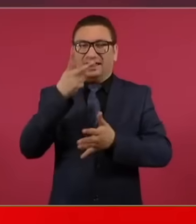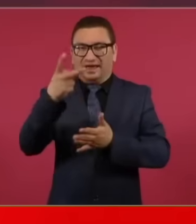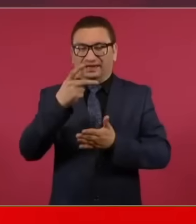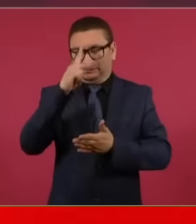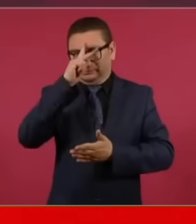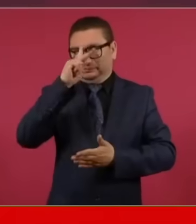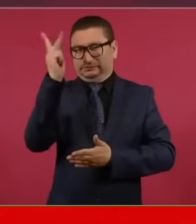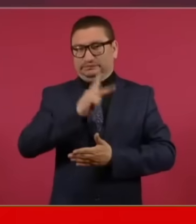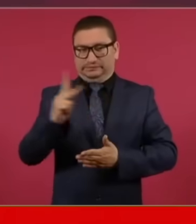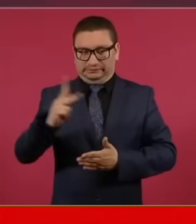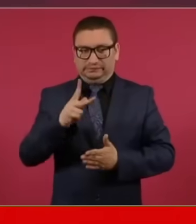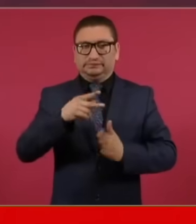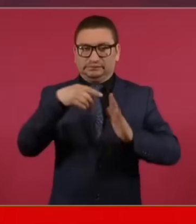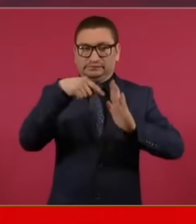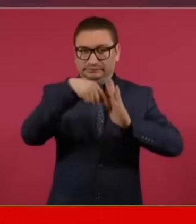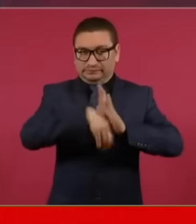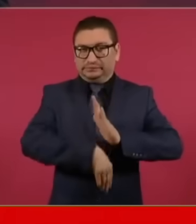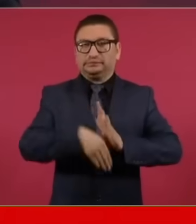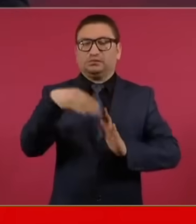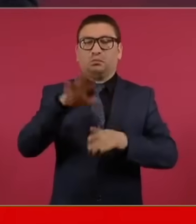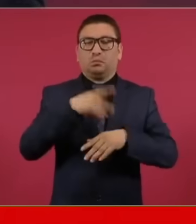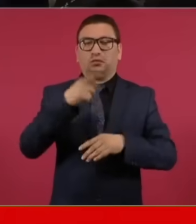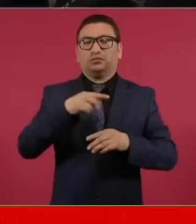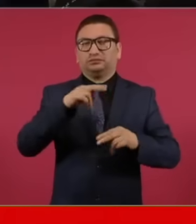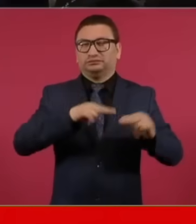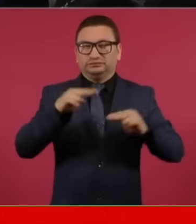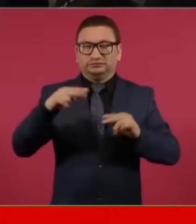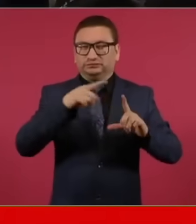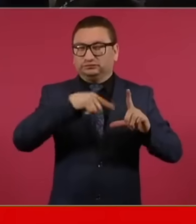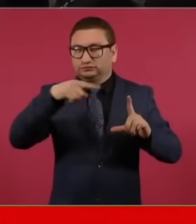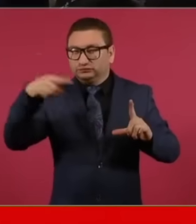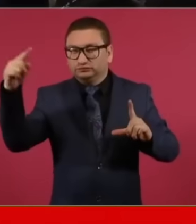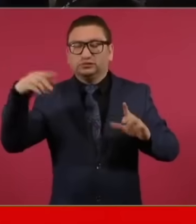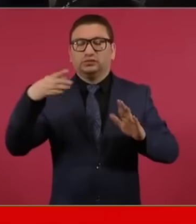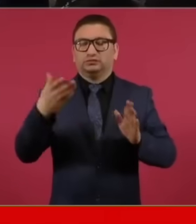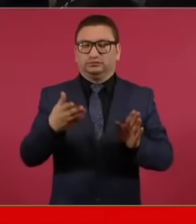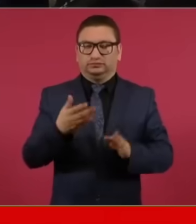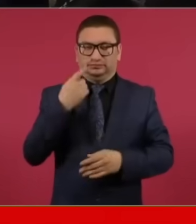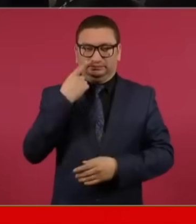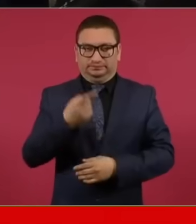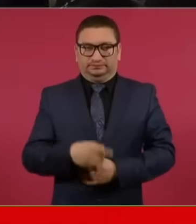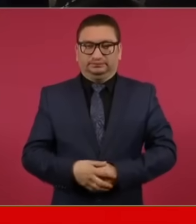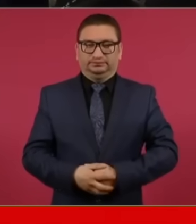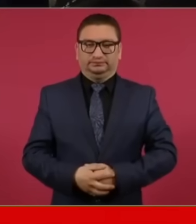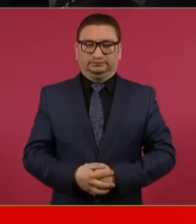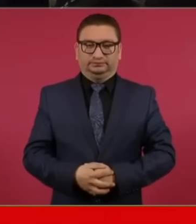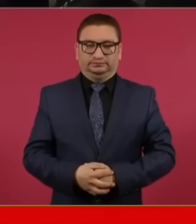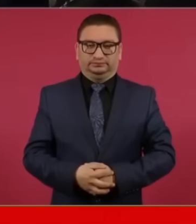extremo. A estas alturas, si